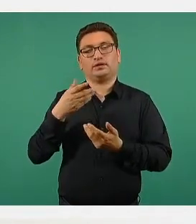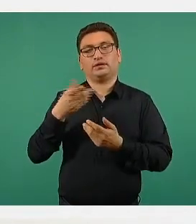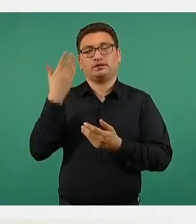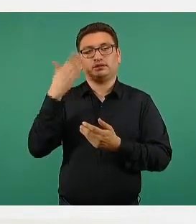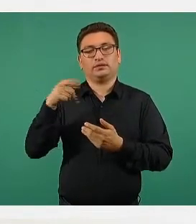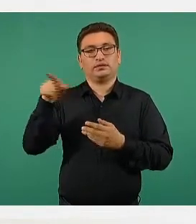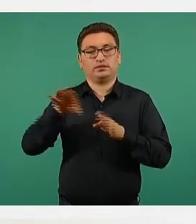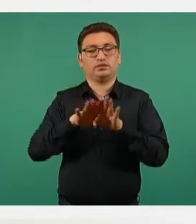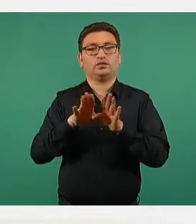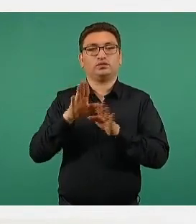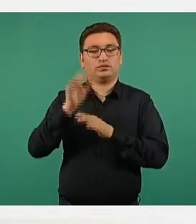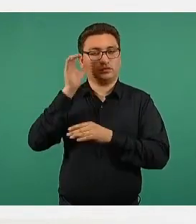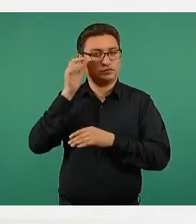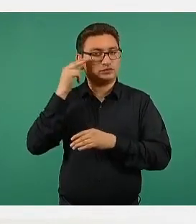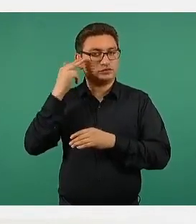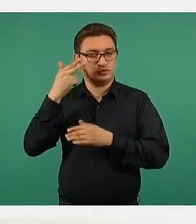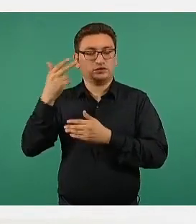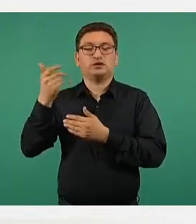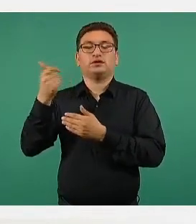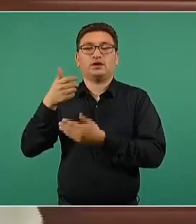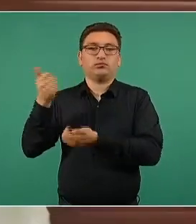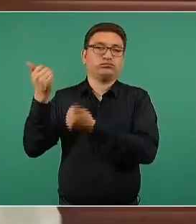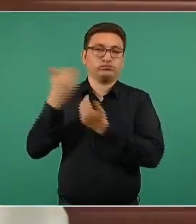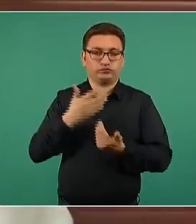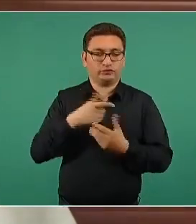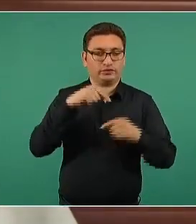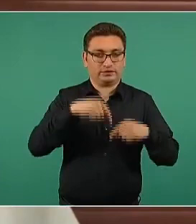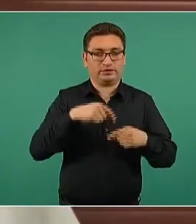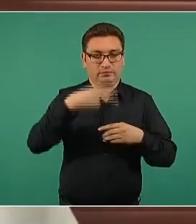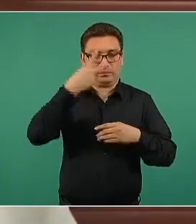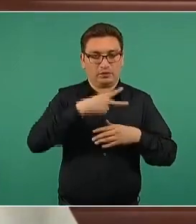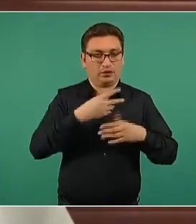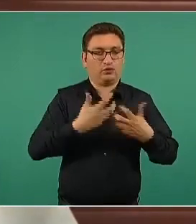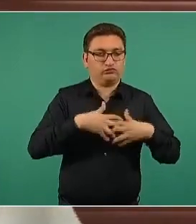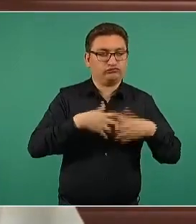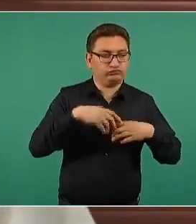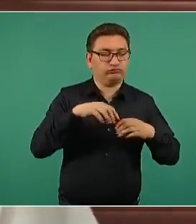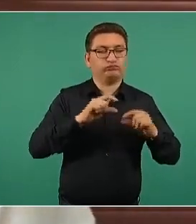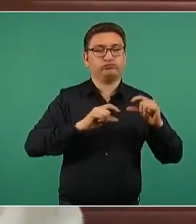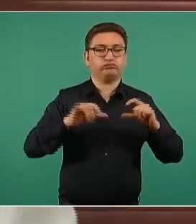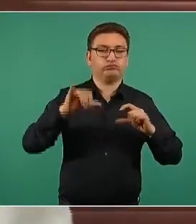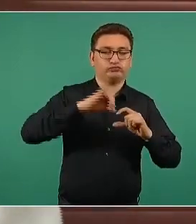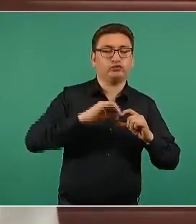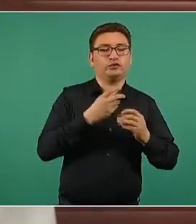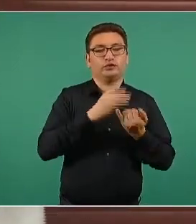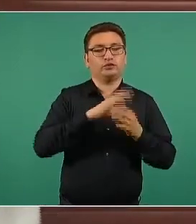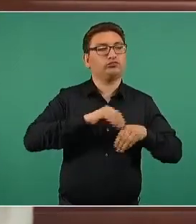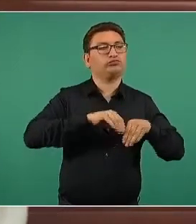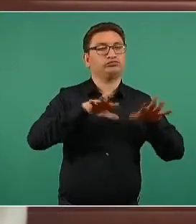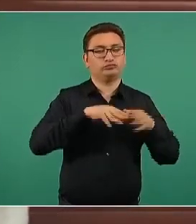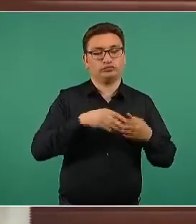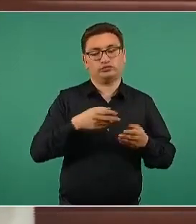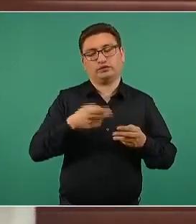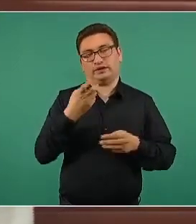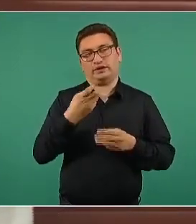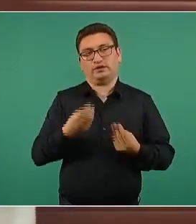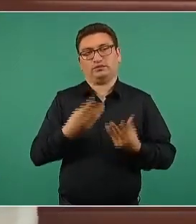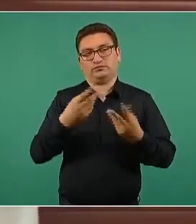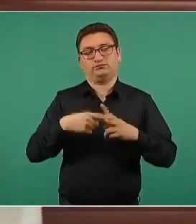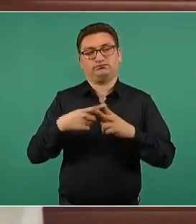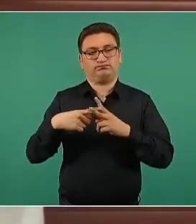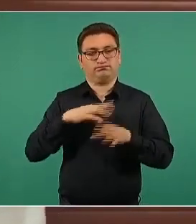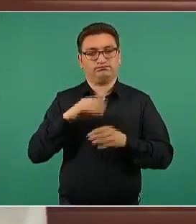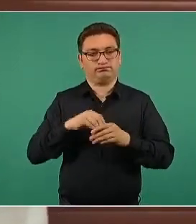empresa CanSino China, se envasa aquí en México y se ha liberado ya un total de este número de dosis. La siguiente, por